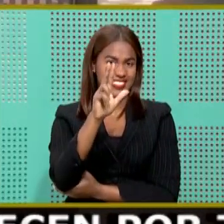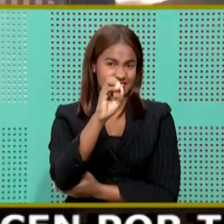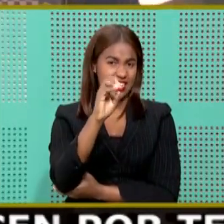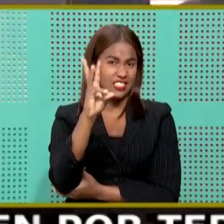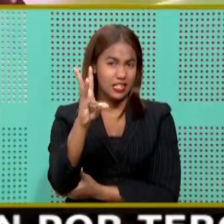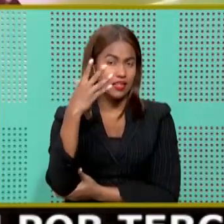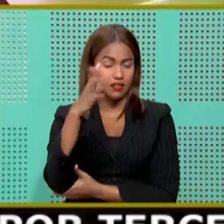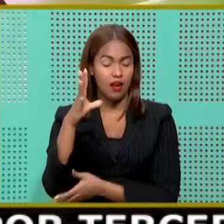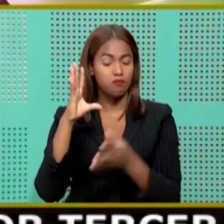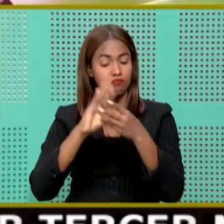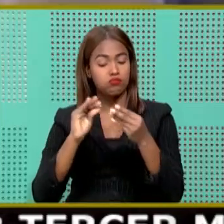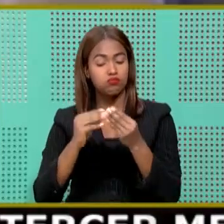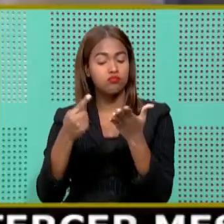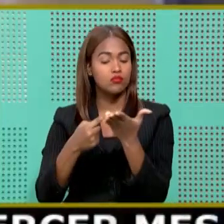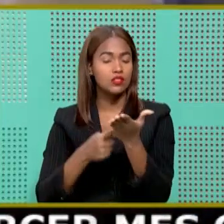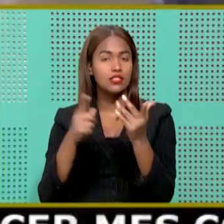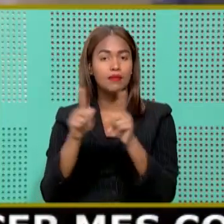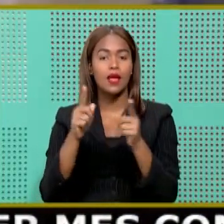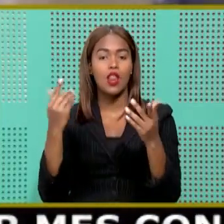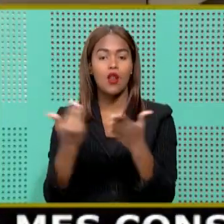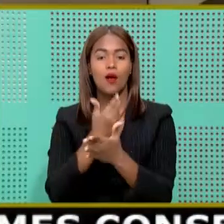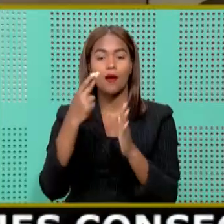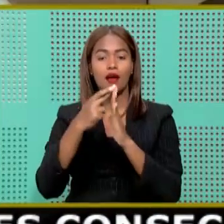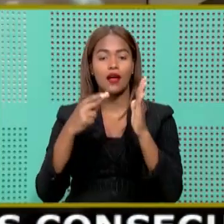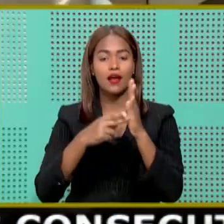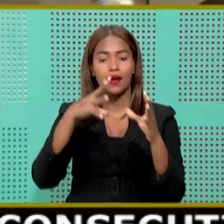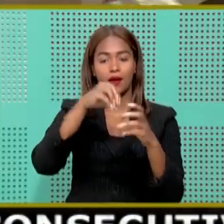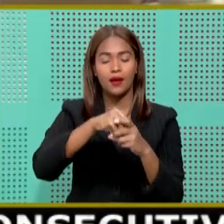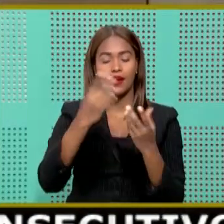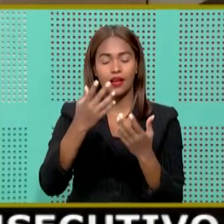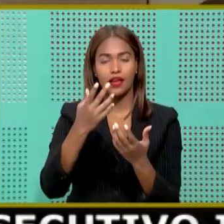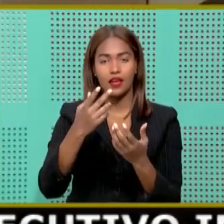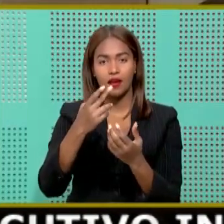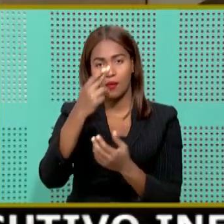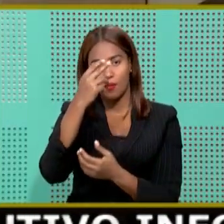derogadas, así como del nuevo régimen de alianzas público-privadas de la ley número